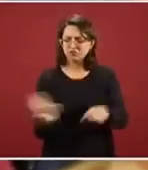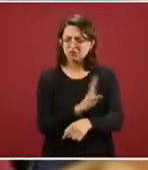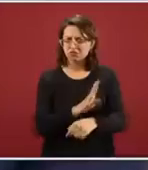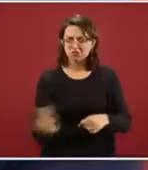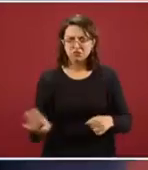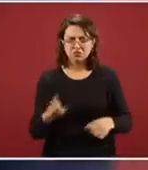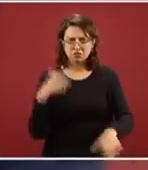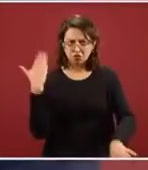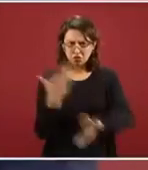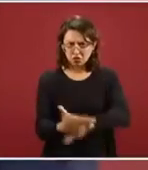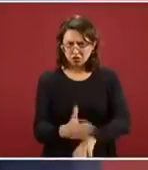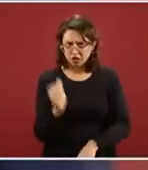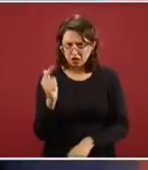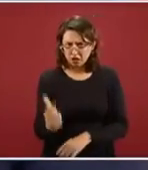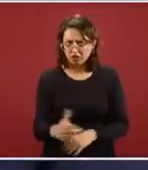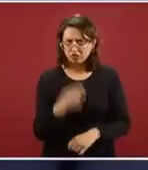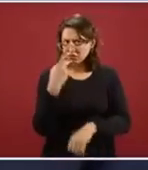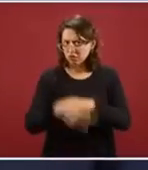consumidor.